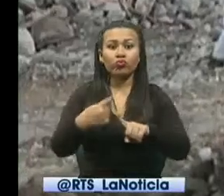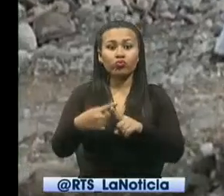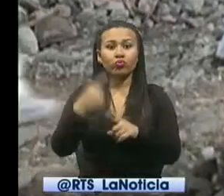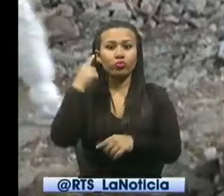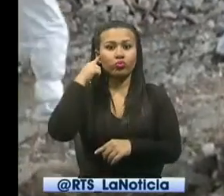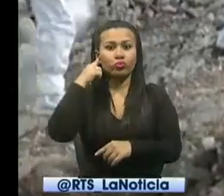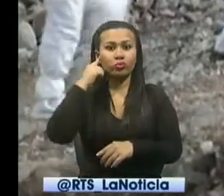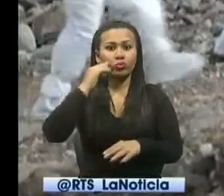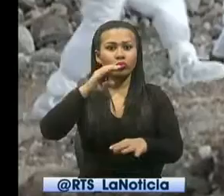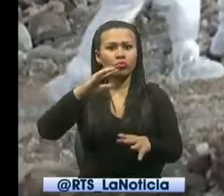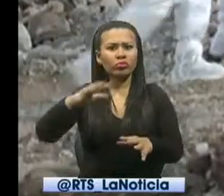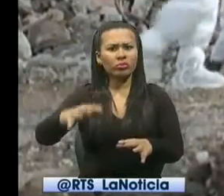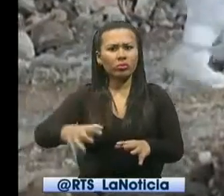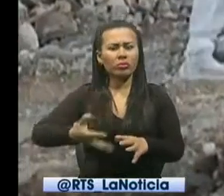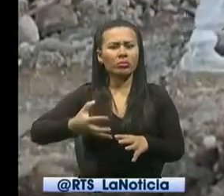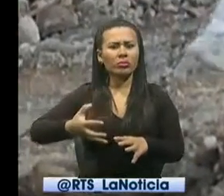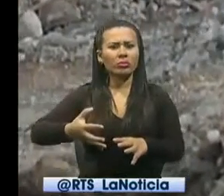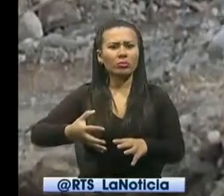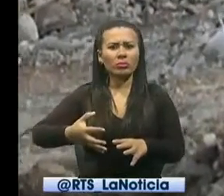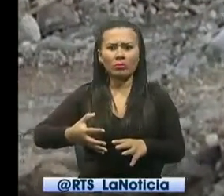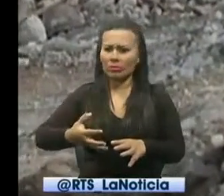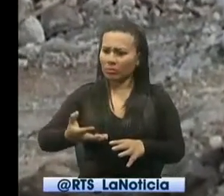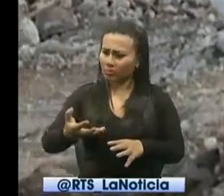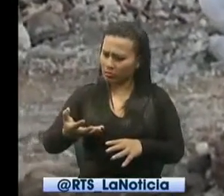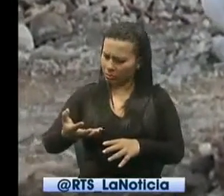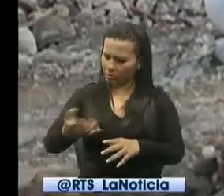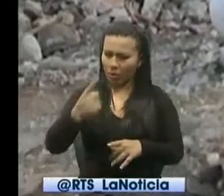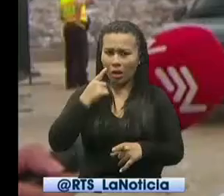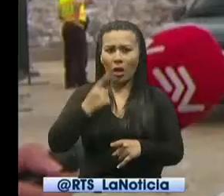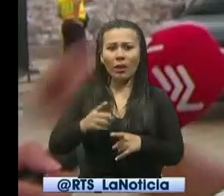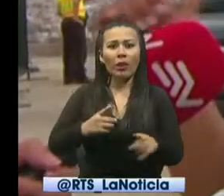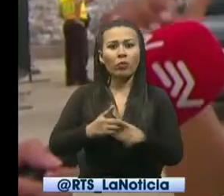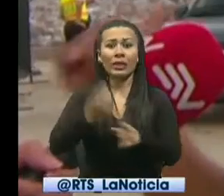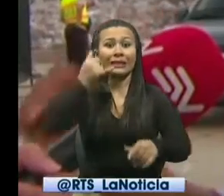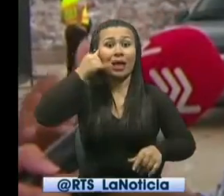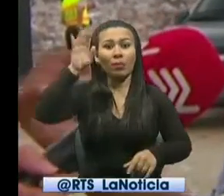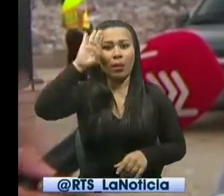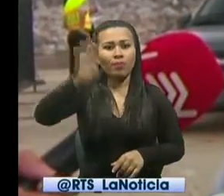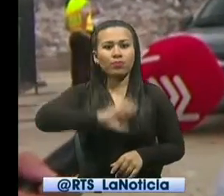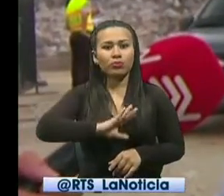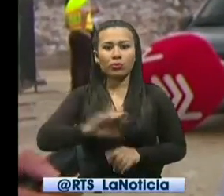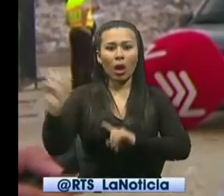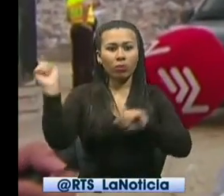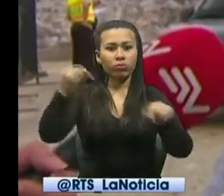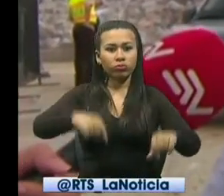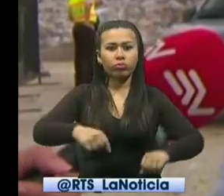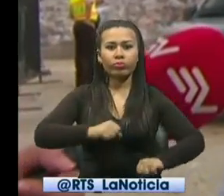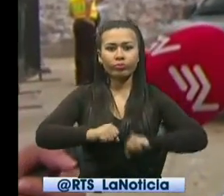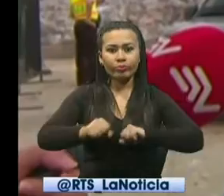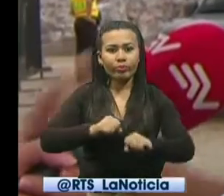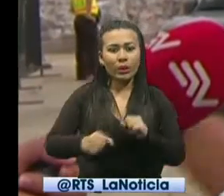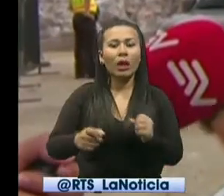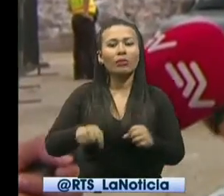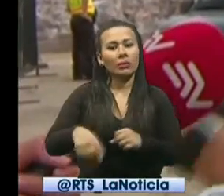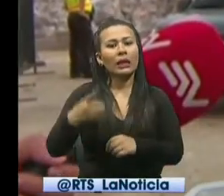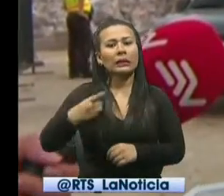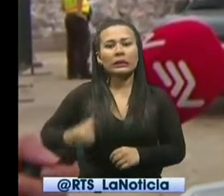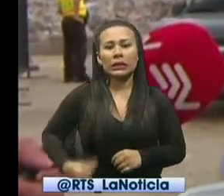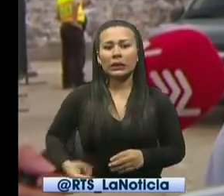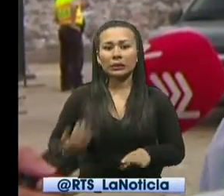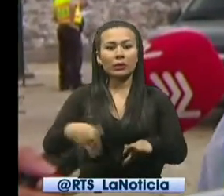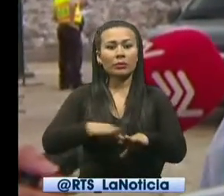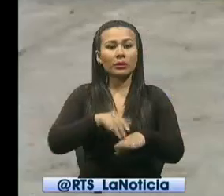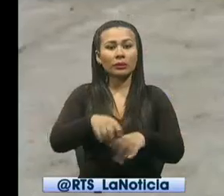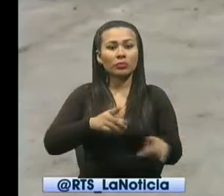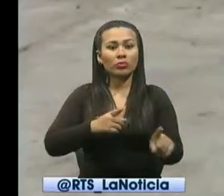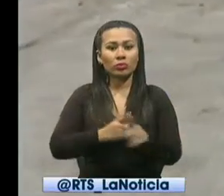escucharon, encontró el cadáver y lo hizo a un lado. Y se llamó inmediatamente a la policía, se comunicó, se dio parte y procedieron con lo que está procediendo ahorita con el